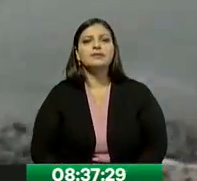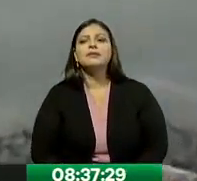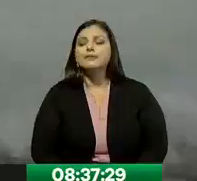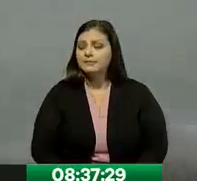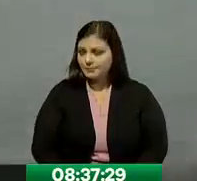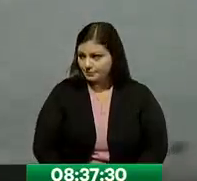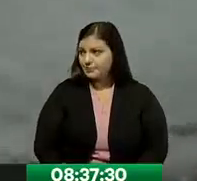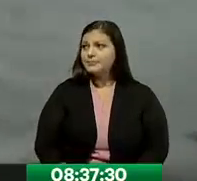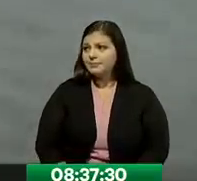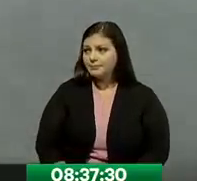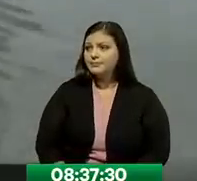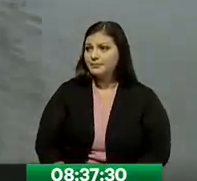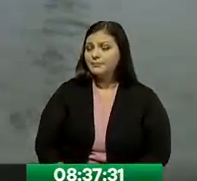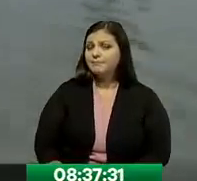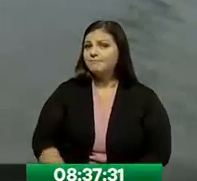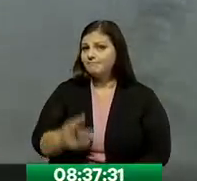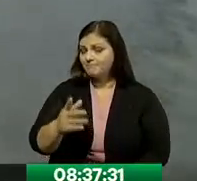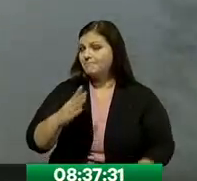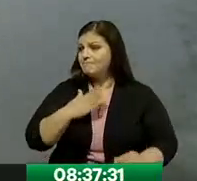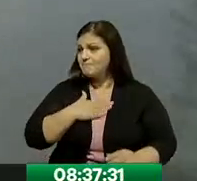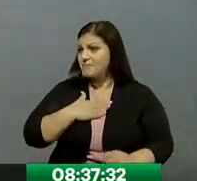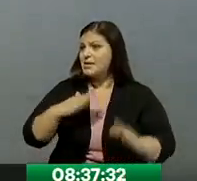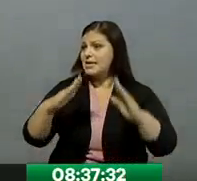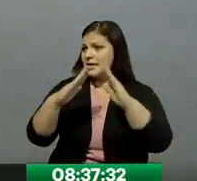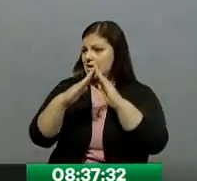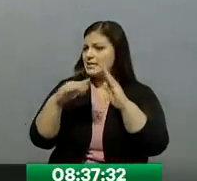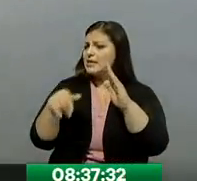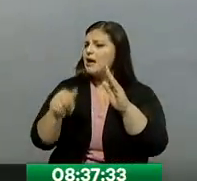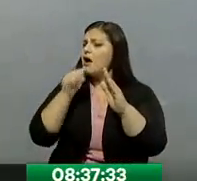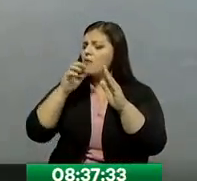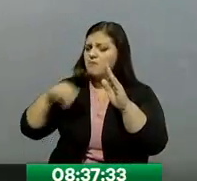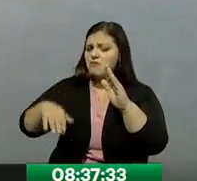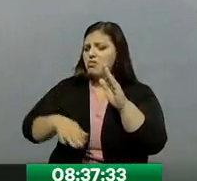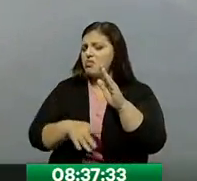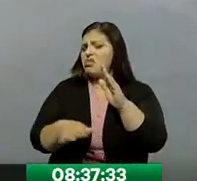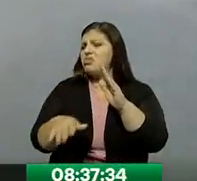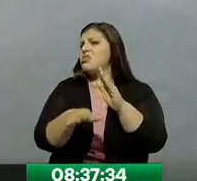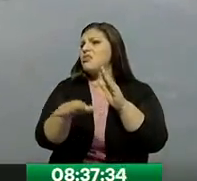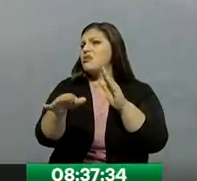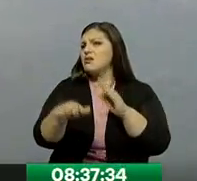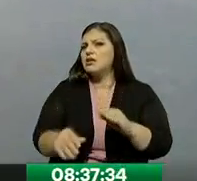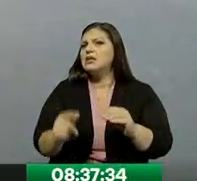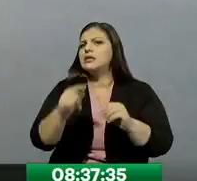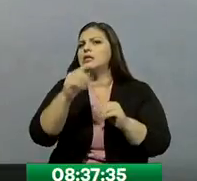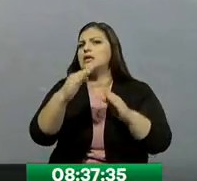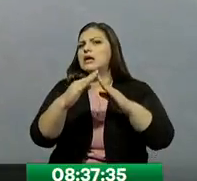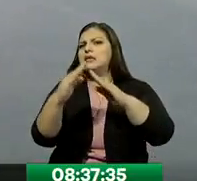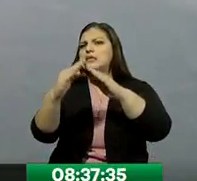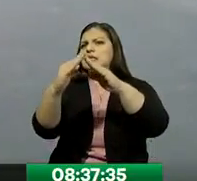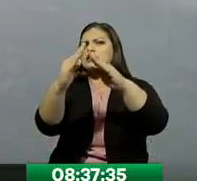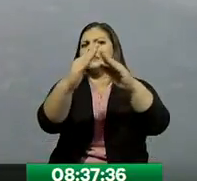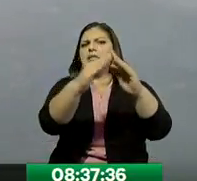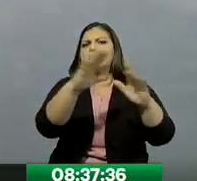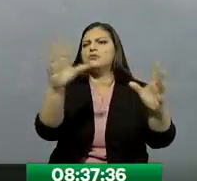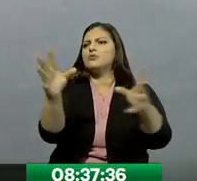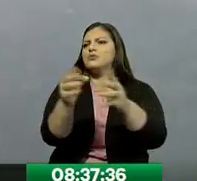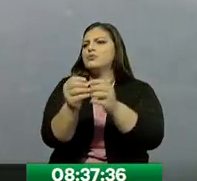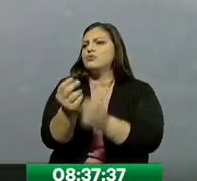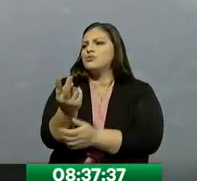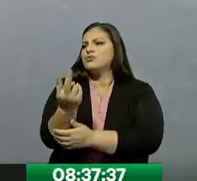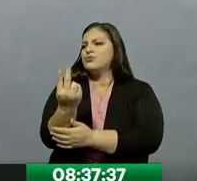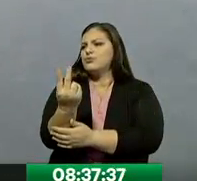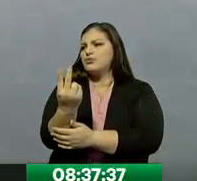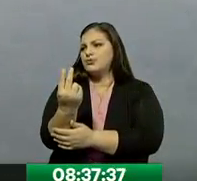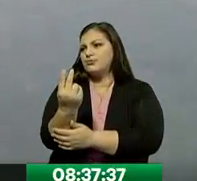construcción y no sólo a mí a todo por aquí en este que somos en esta manzana como 12 como 12 solares que están